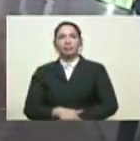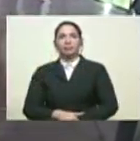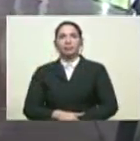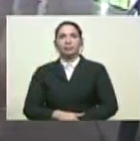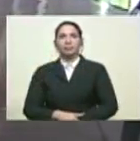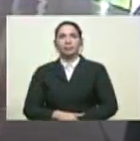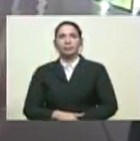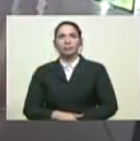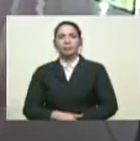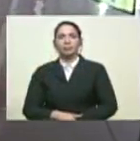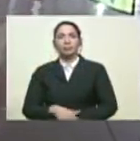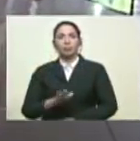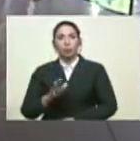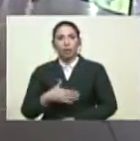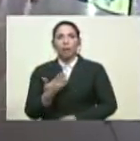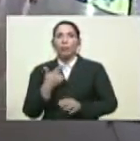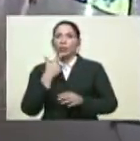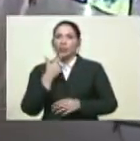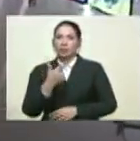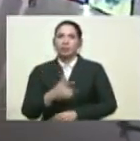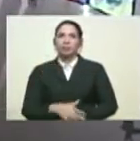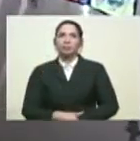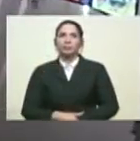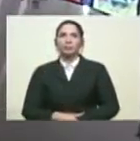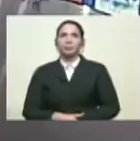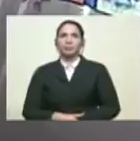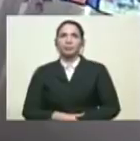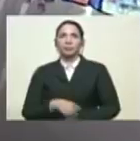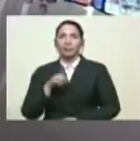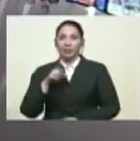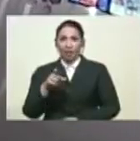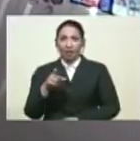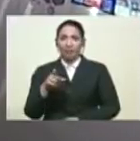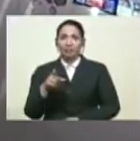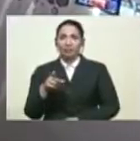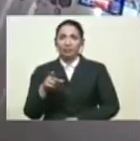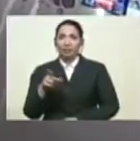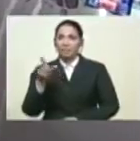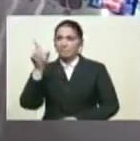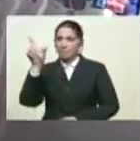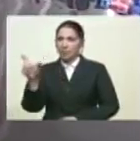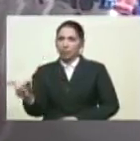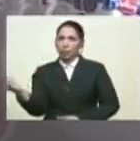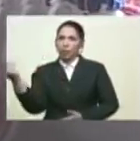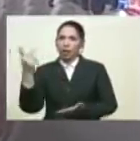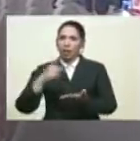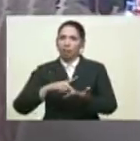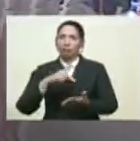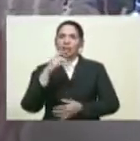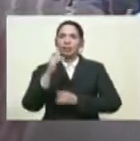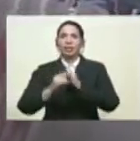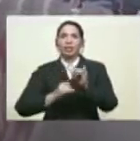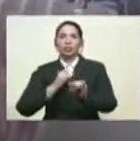Pudiéramos decirle, digo yo, a este visitante internacional,